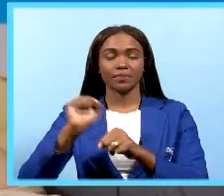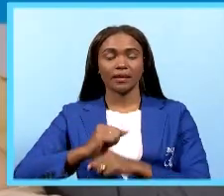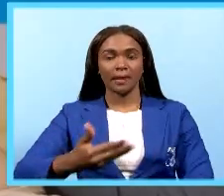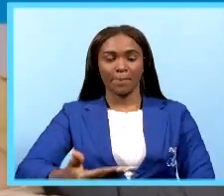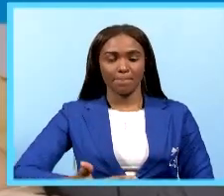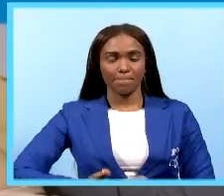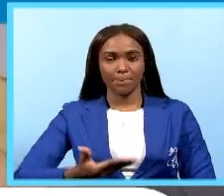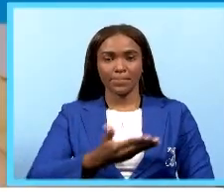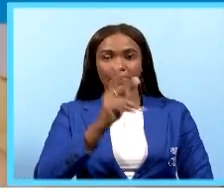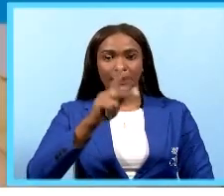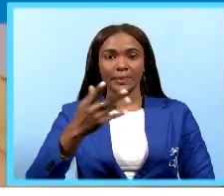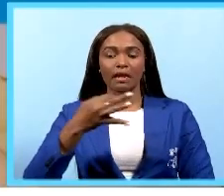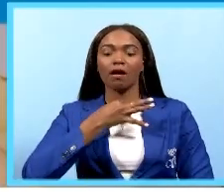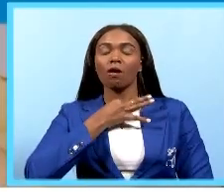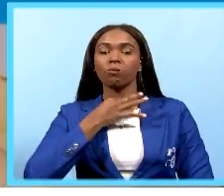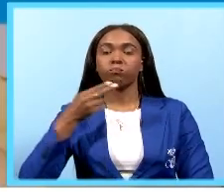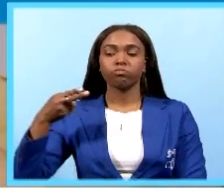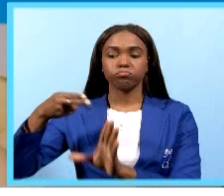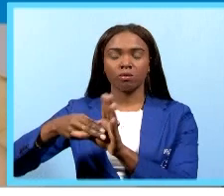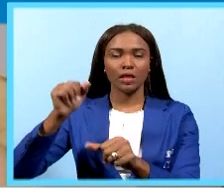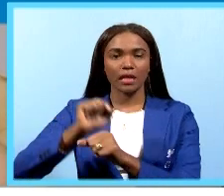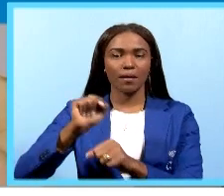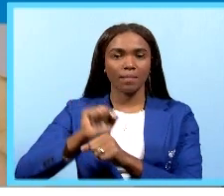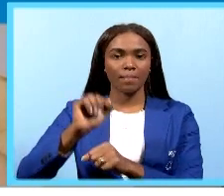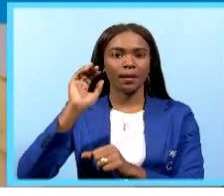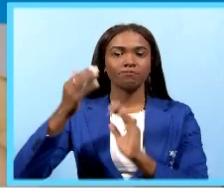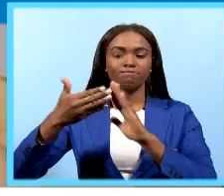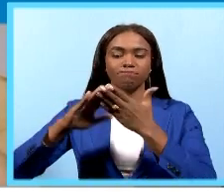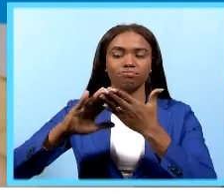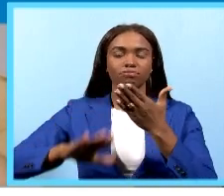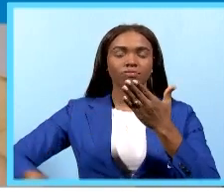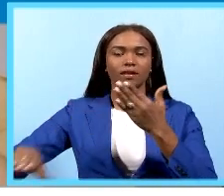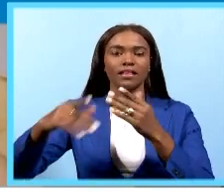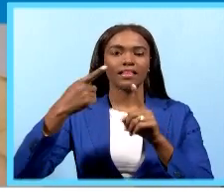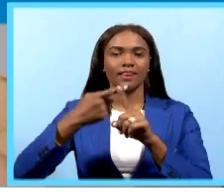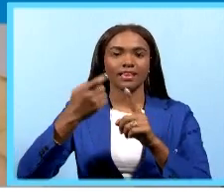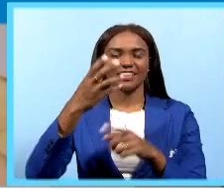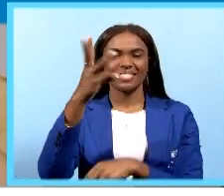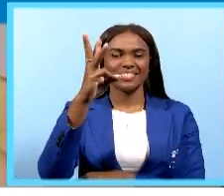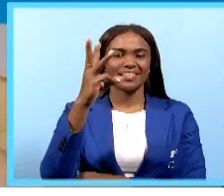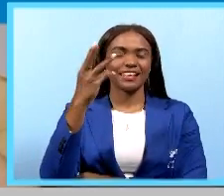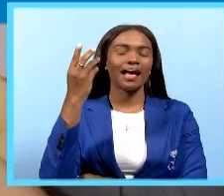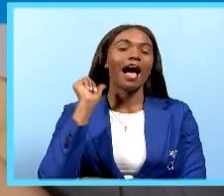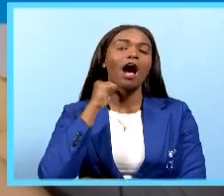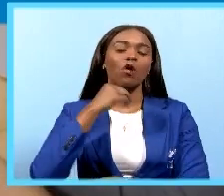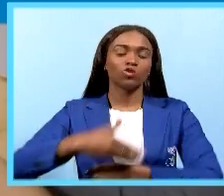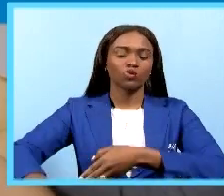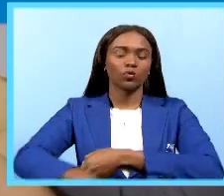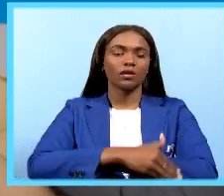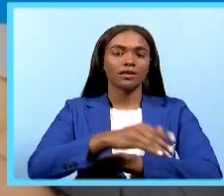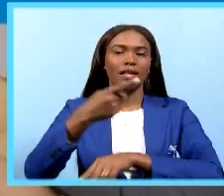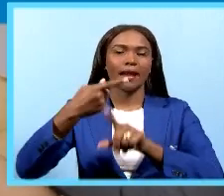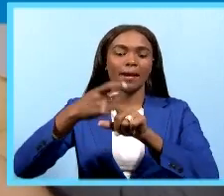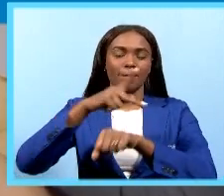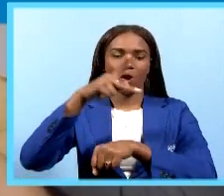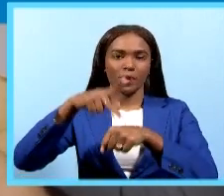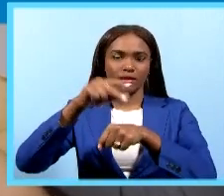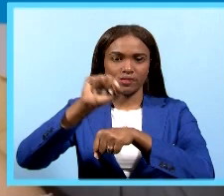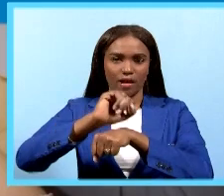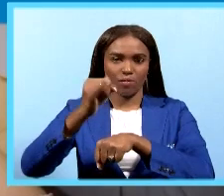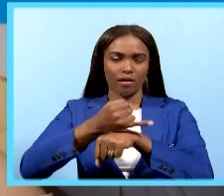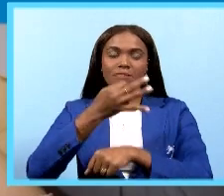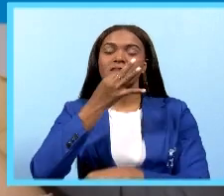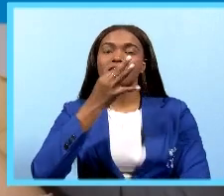a participar en la Feria de Empleo que se realizará en el Ayuntamiento de la Avenida 16 de Agosto, en San Juan de la Maguana, este próximo